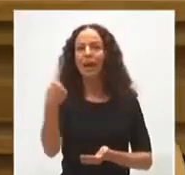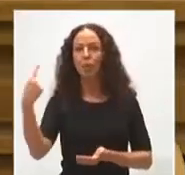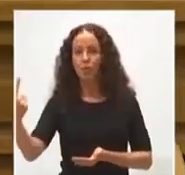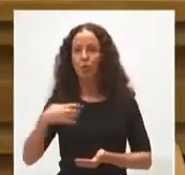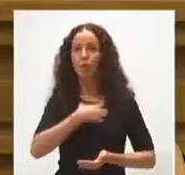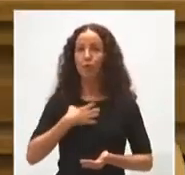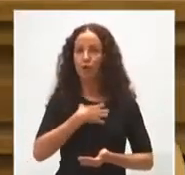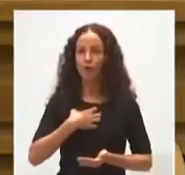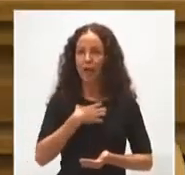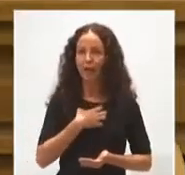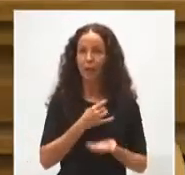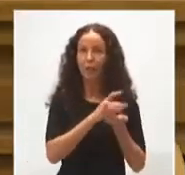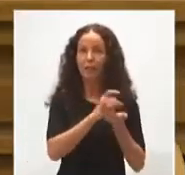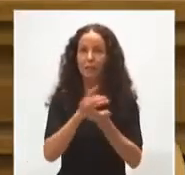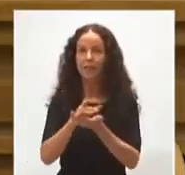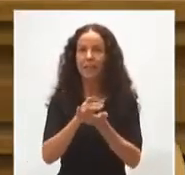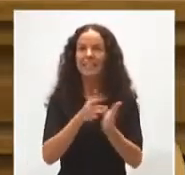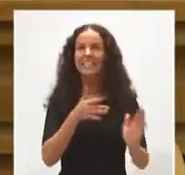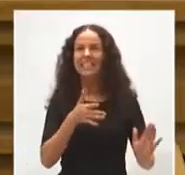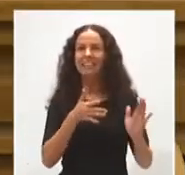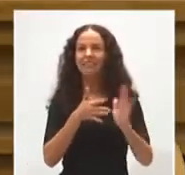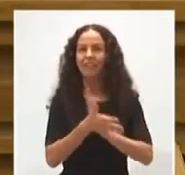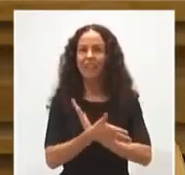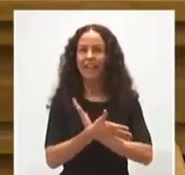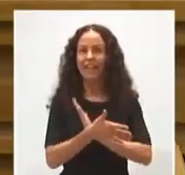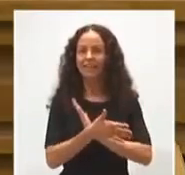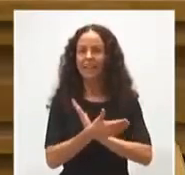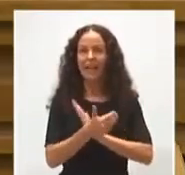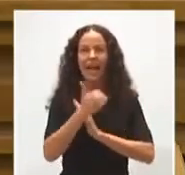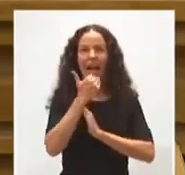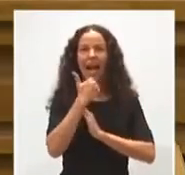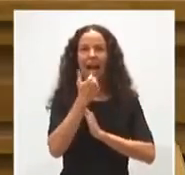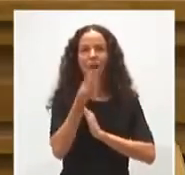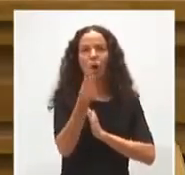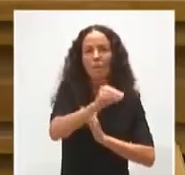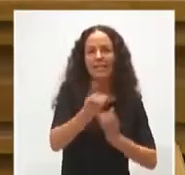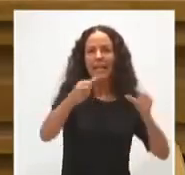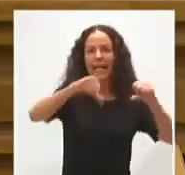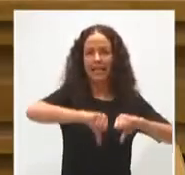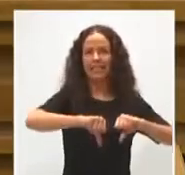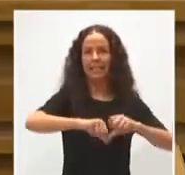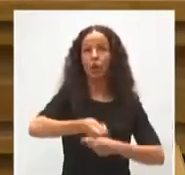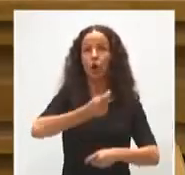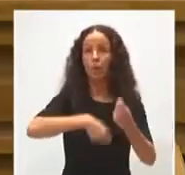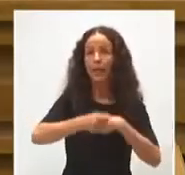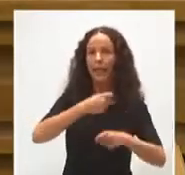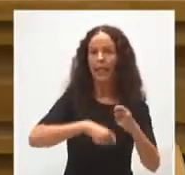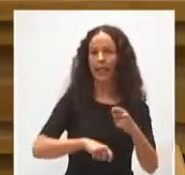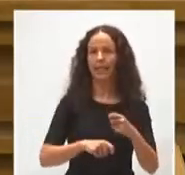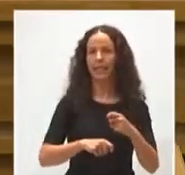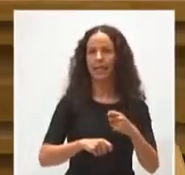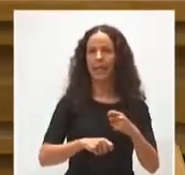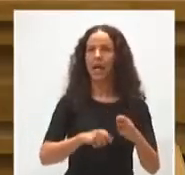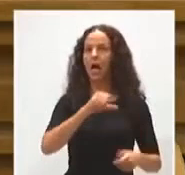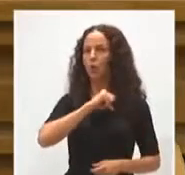despedido significaba un agujero más en la crisis para los comerciantes para los